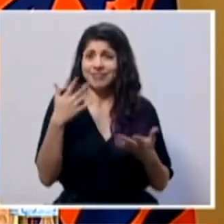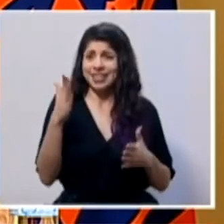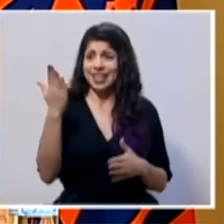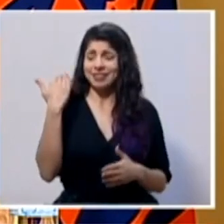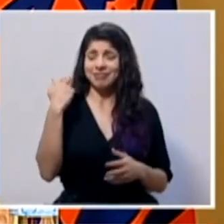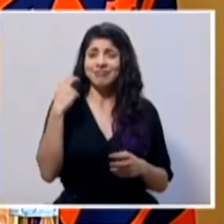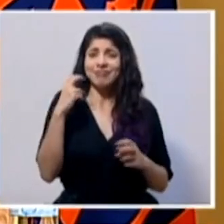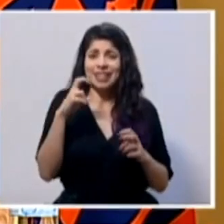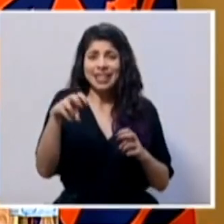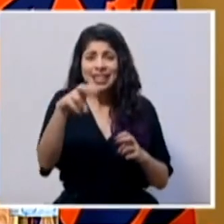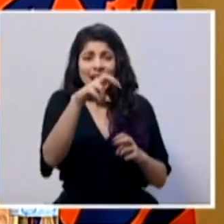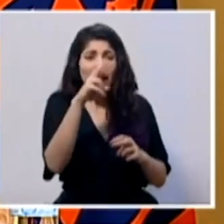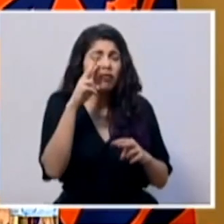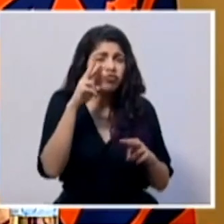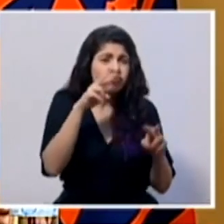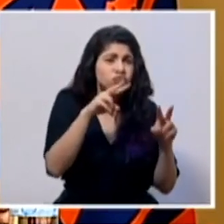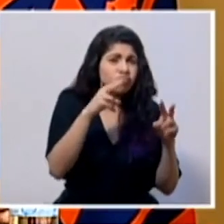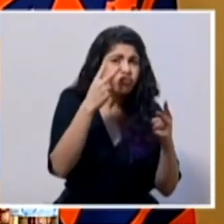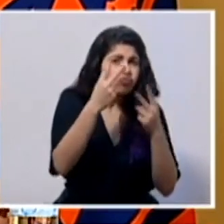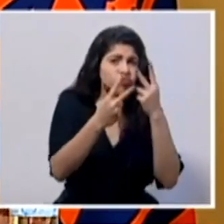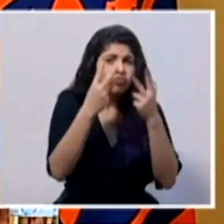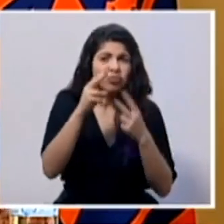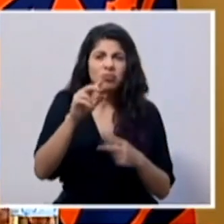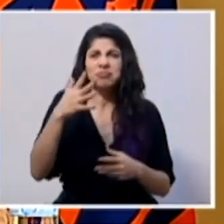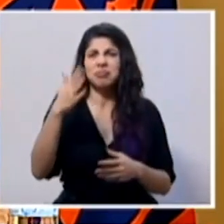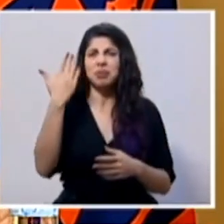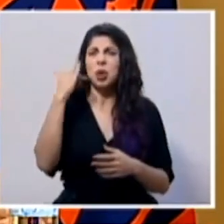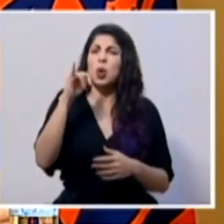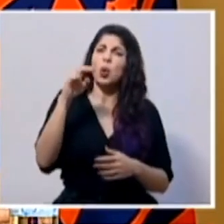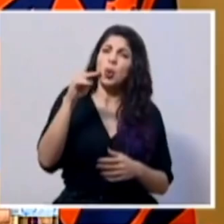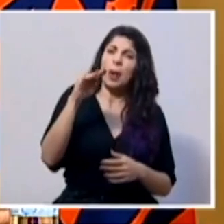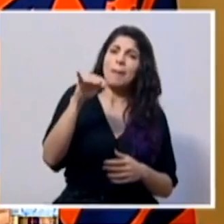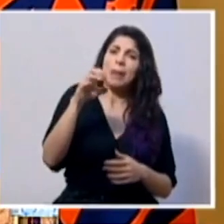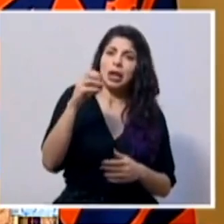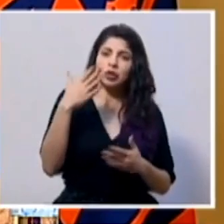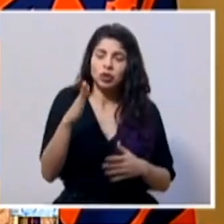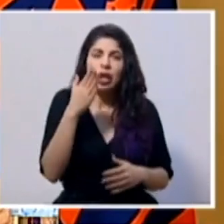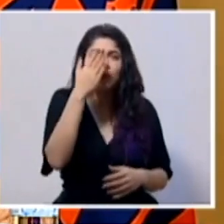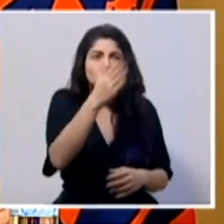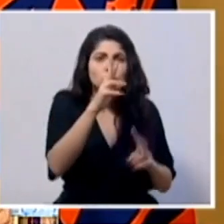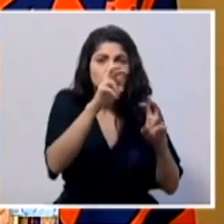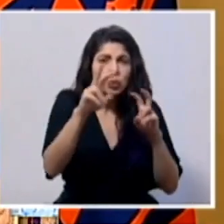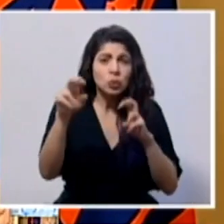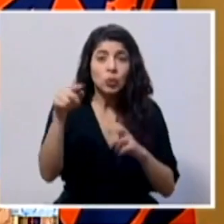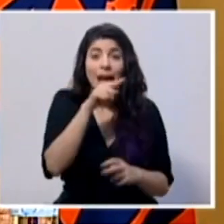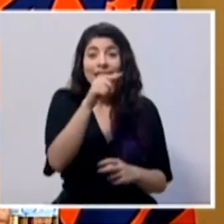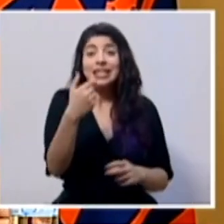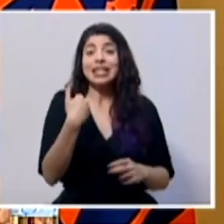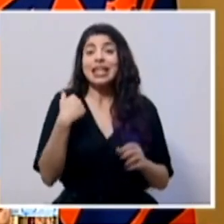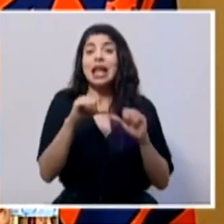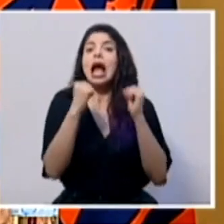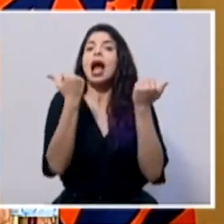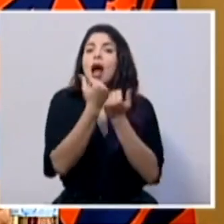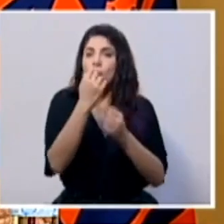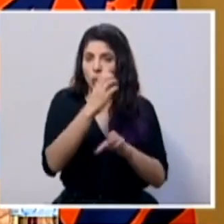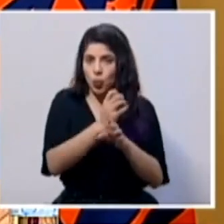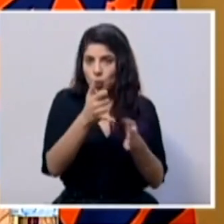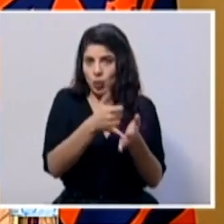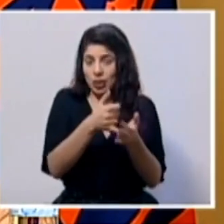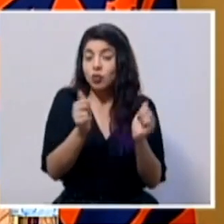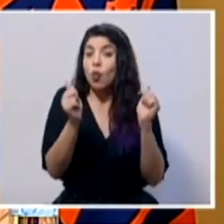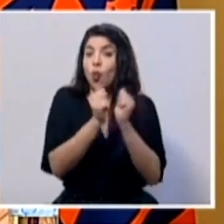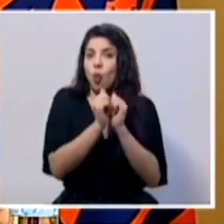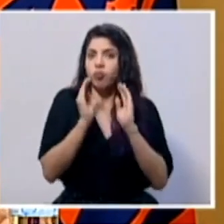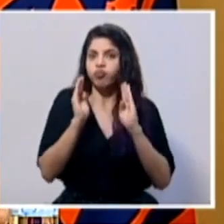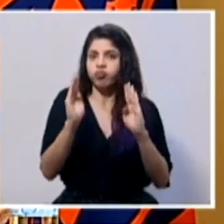gira, creo que en junio o mayo, no recuerdo la fecha, se instaló. Ellos tienen un área de cuidados intensivos con